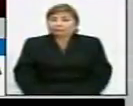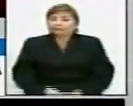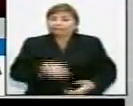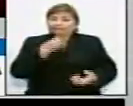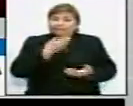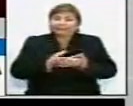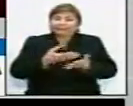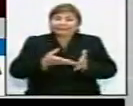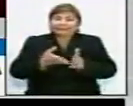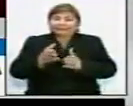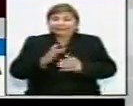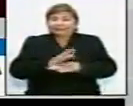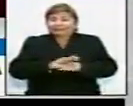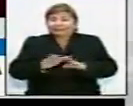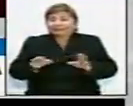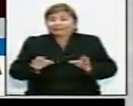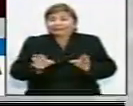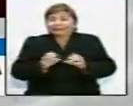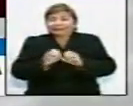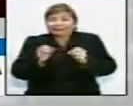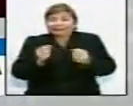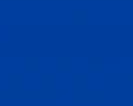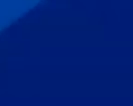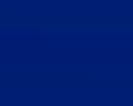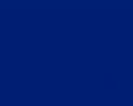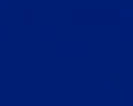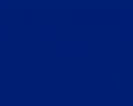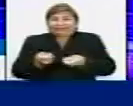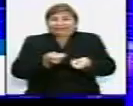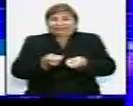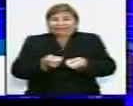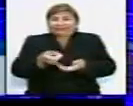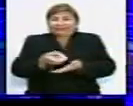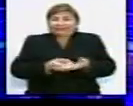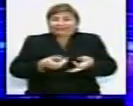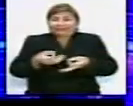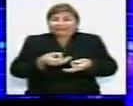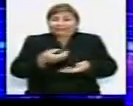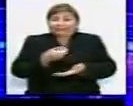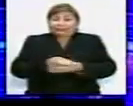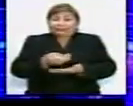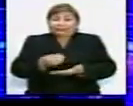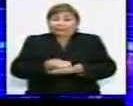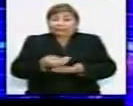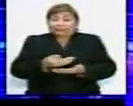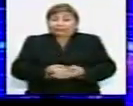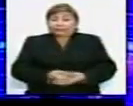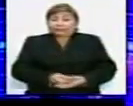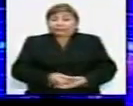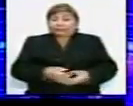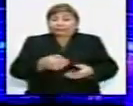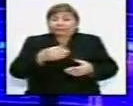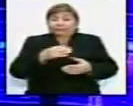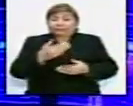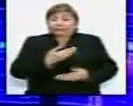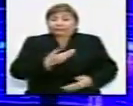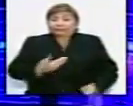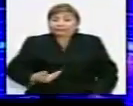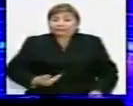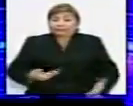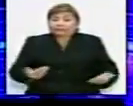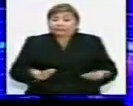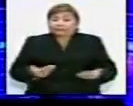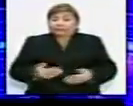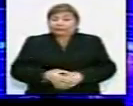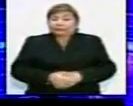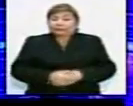De esta manera concluyó entonces la sesión de la Comisión de Presupuesto y Cuenta General de la República. donde